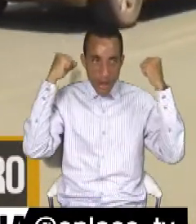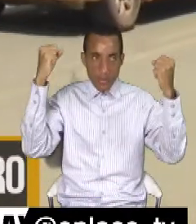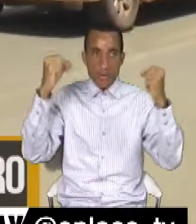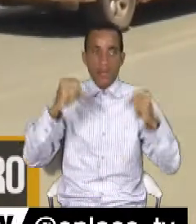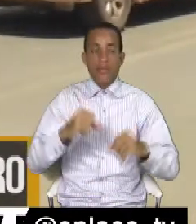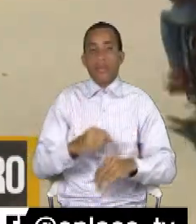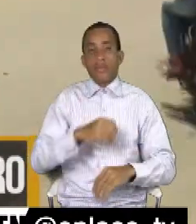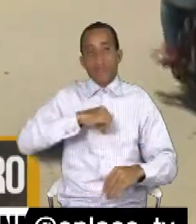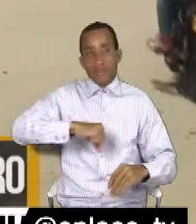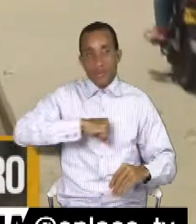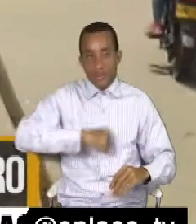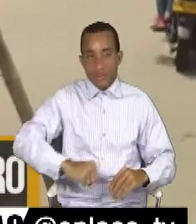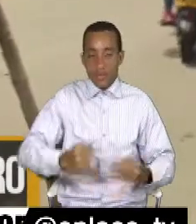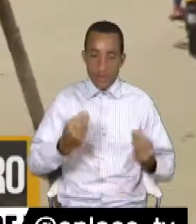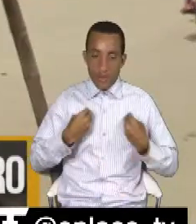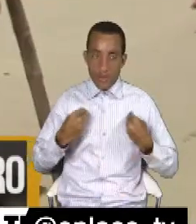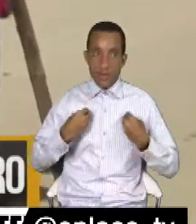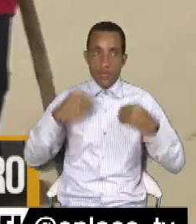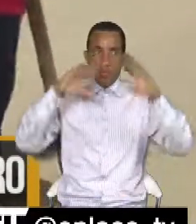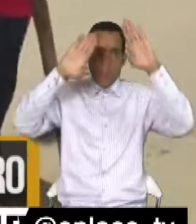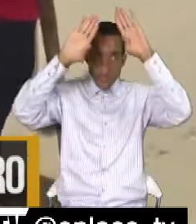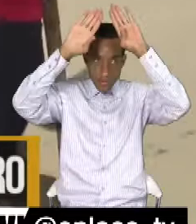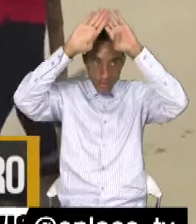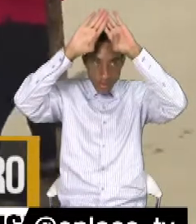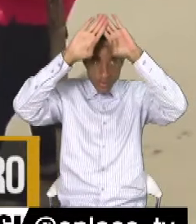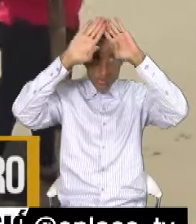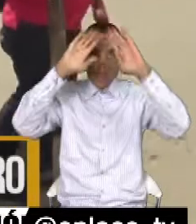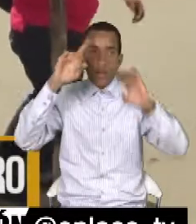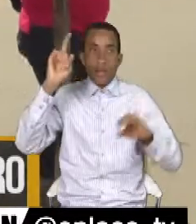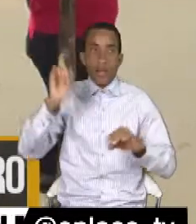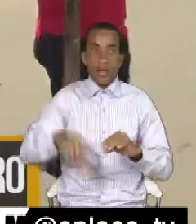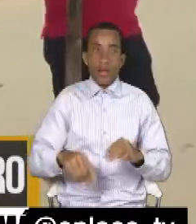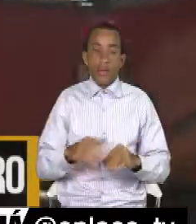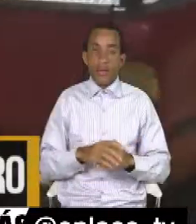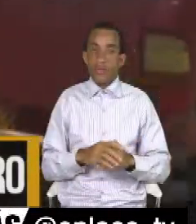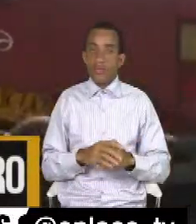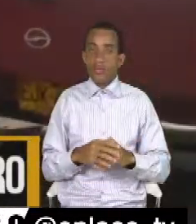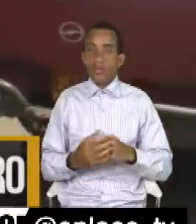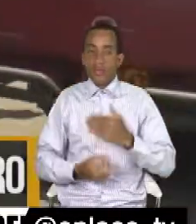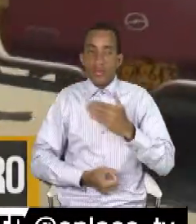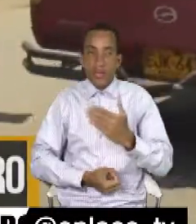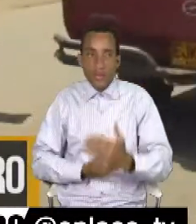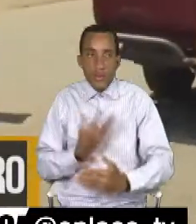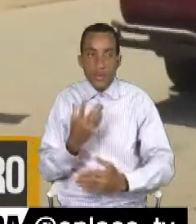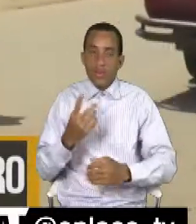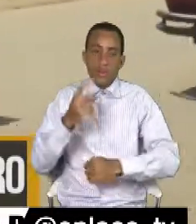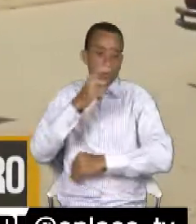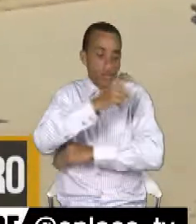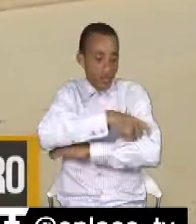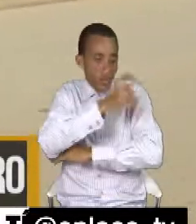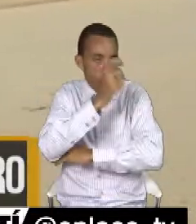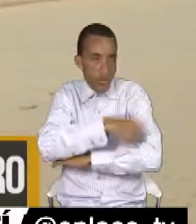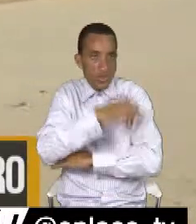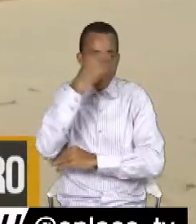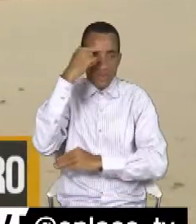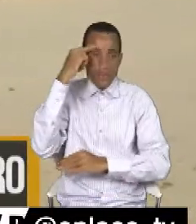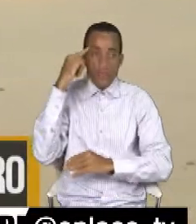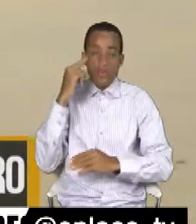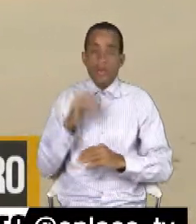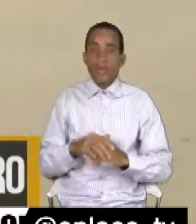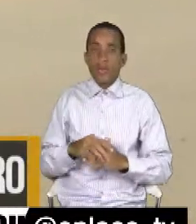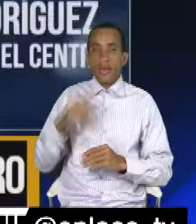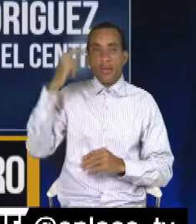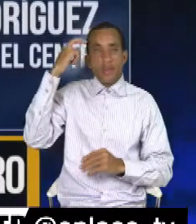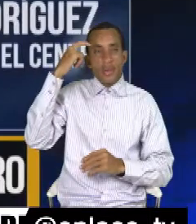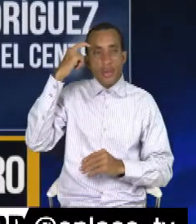como habitantes del corregimiento del centro, porque se cansan de ver una producción en crudo, en petróleo, que algún día pensaron que esta